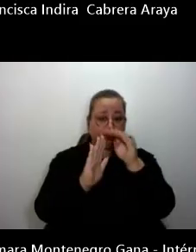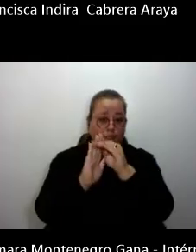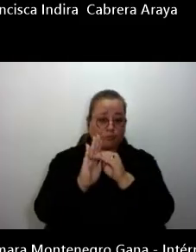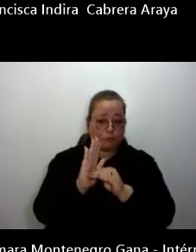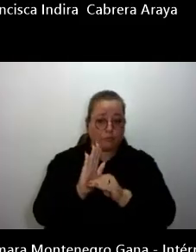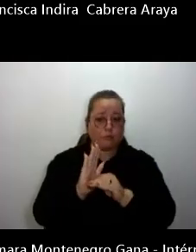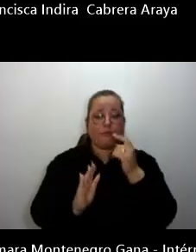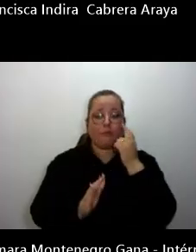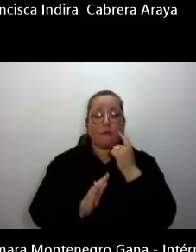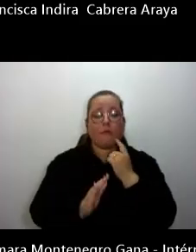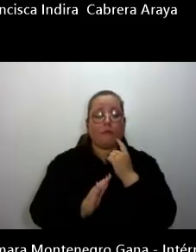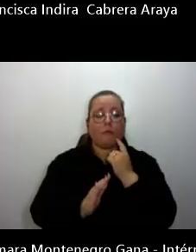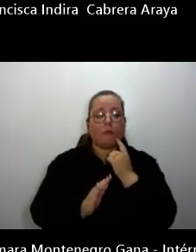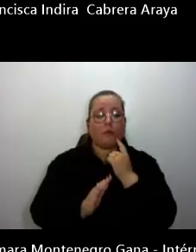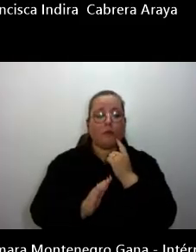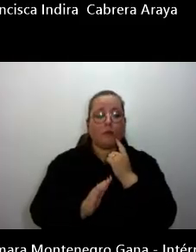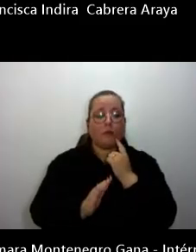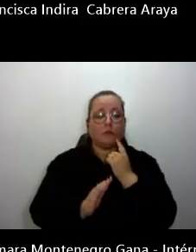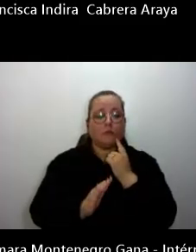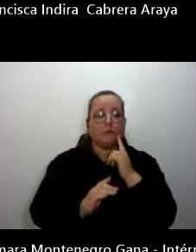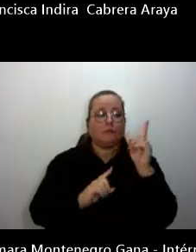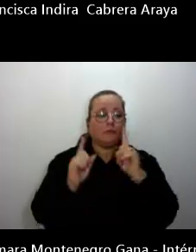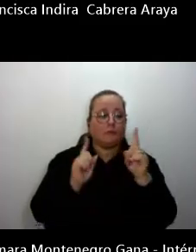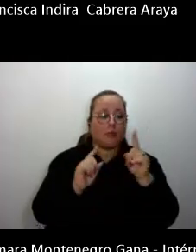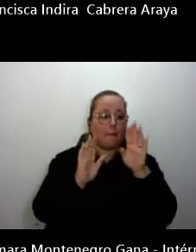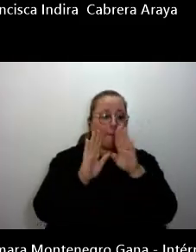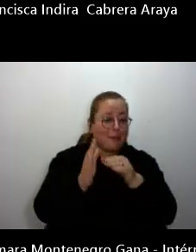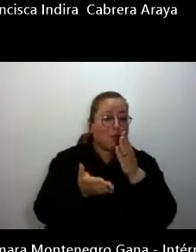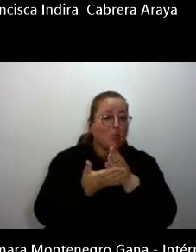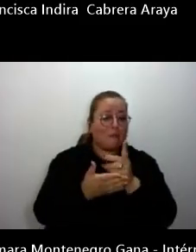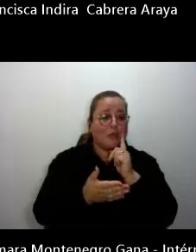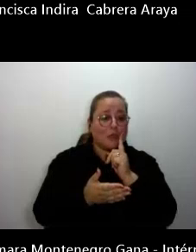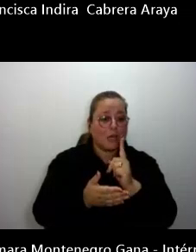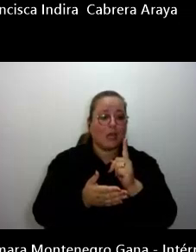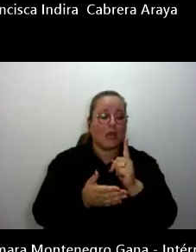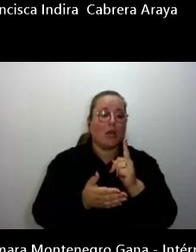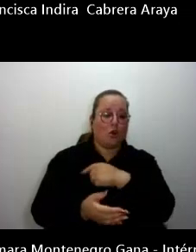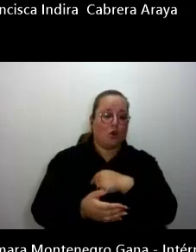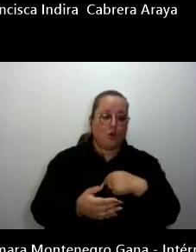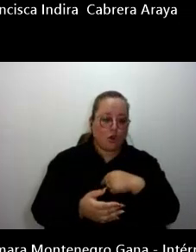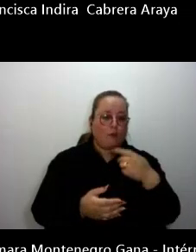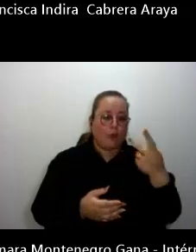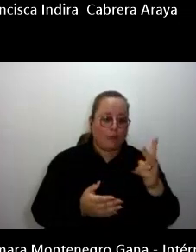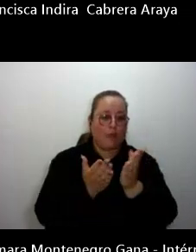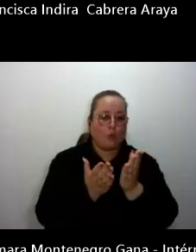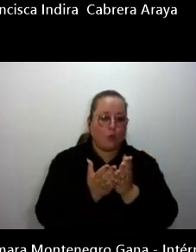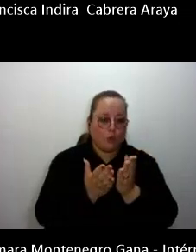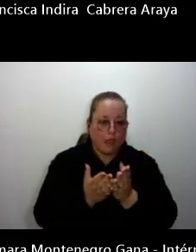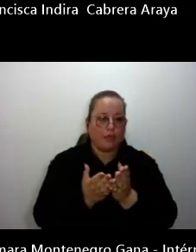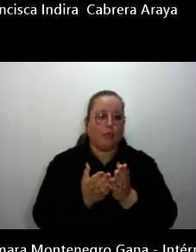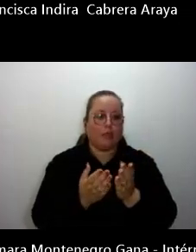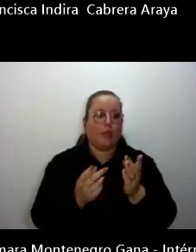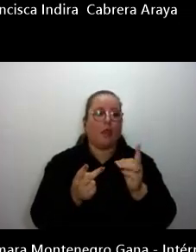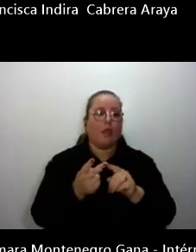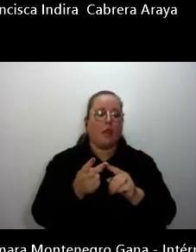¿verdad? Como elementos mínimos debiese contener la identificación del estudiante o párvulo. Y aquí vamos a hablar